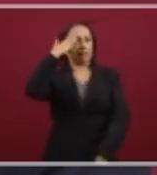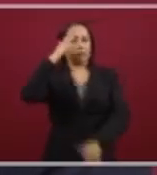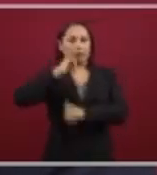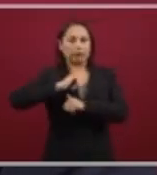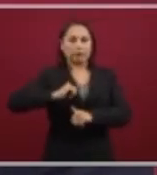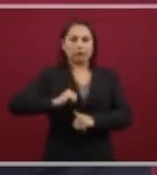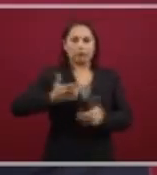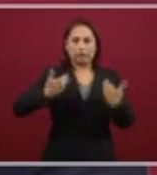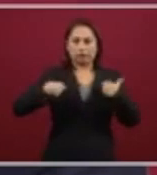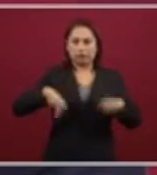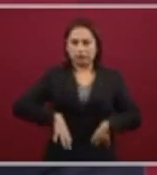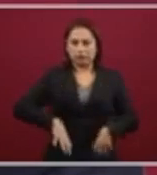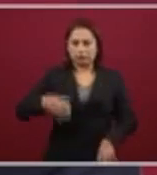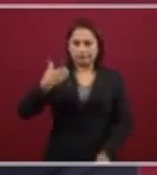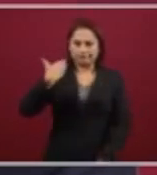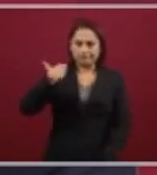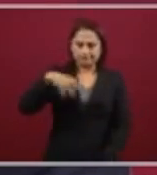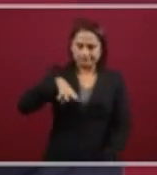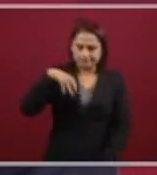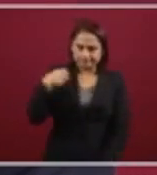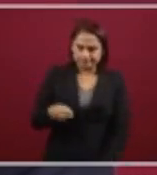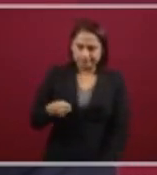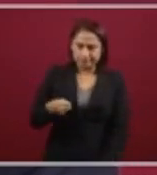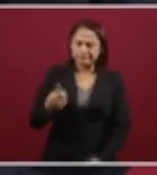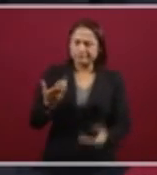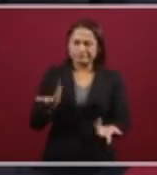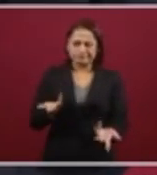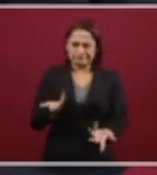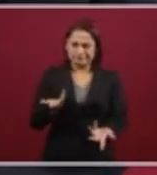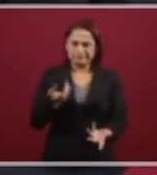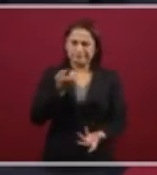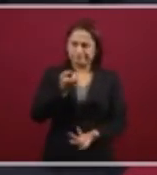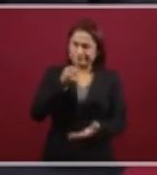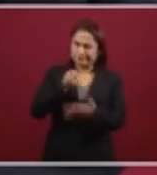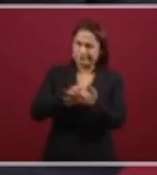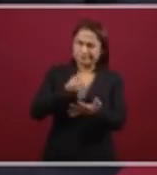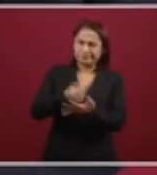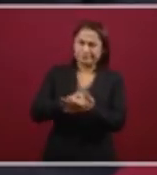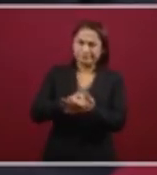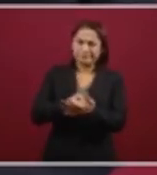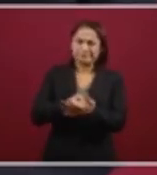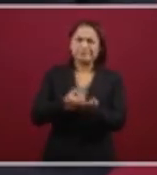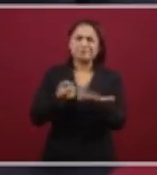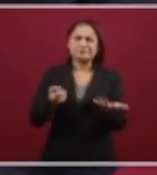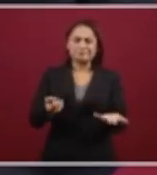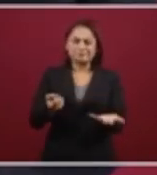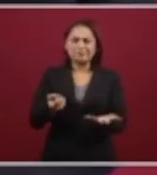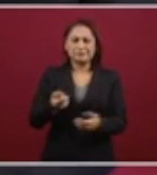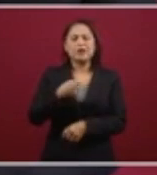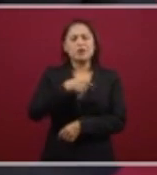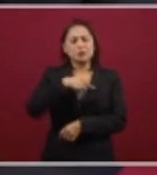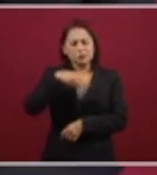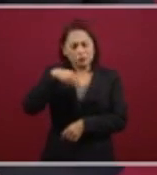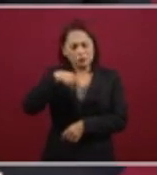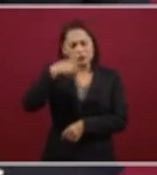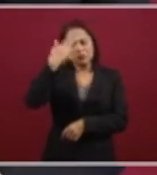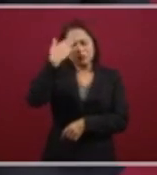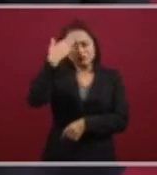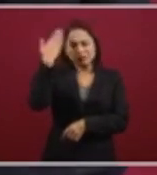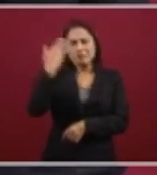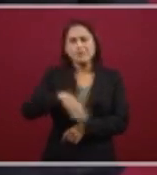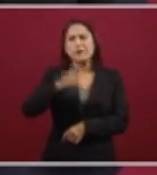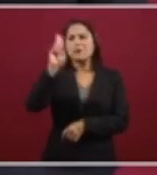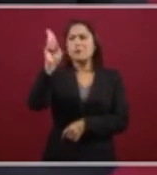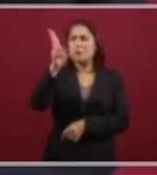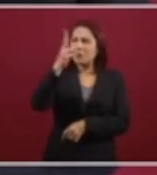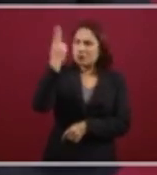Todo lo que sabemos existe, no en todas las universidades,